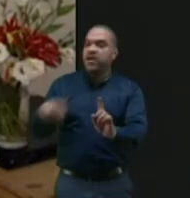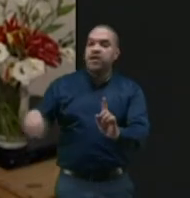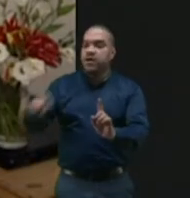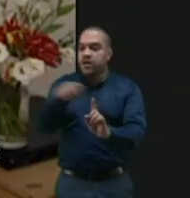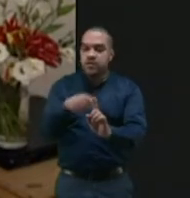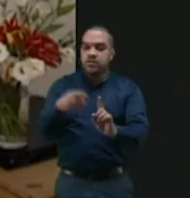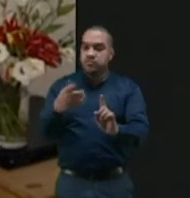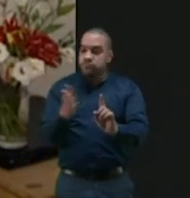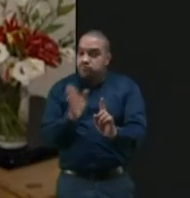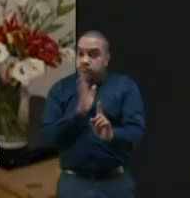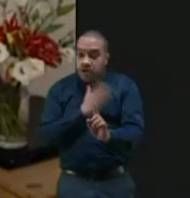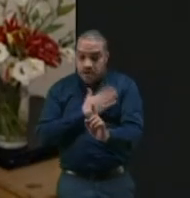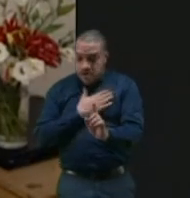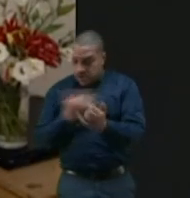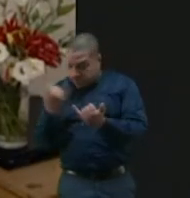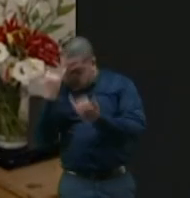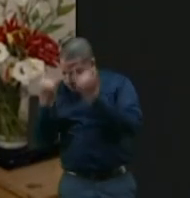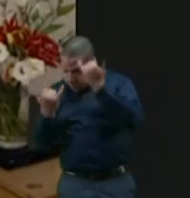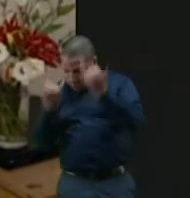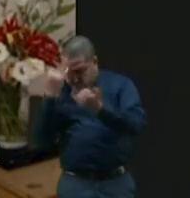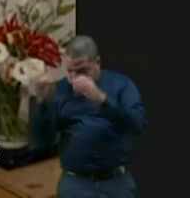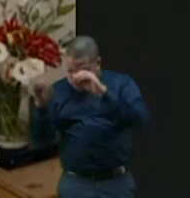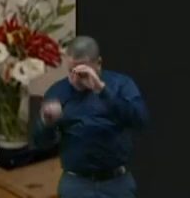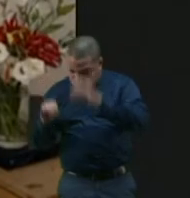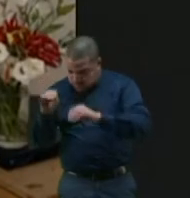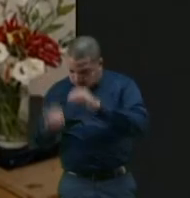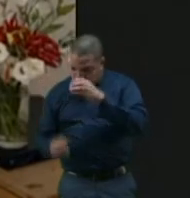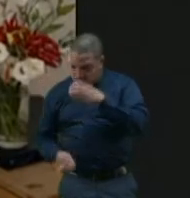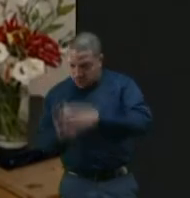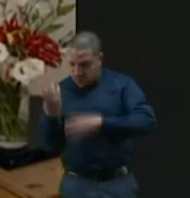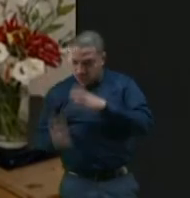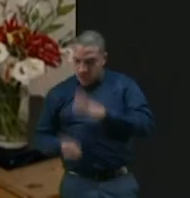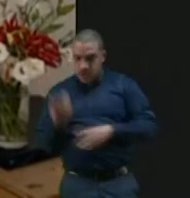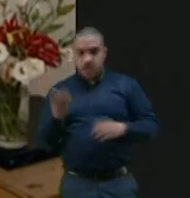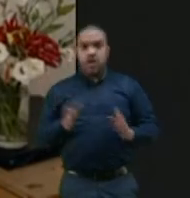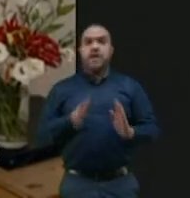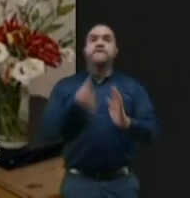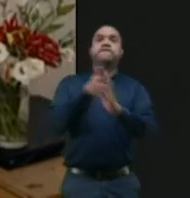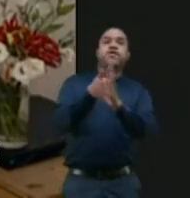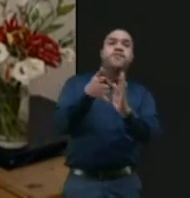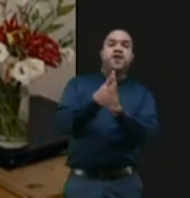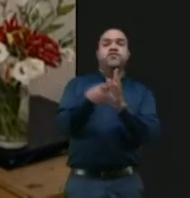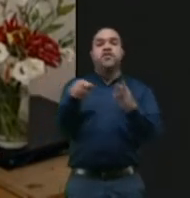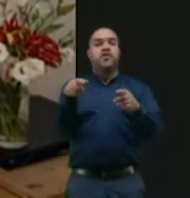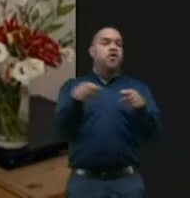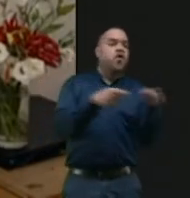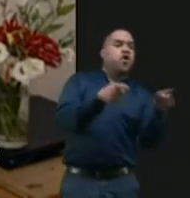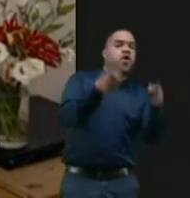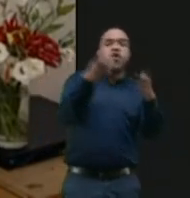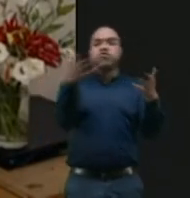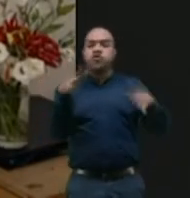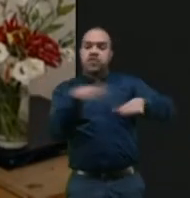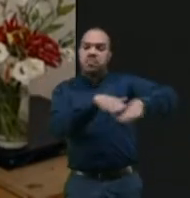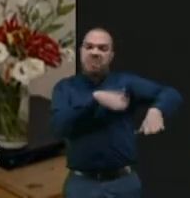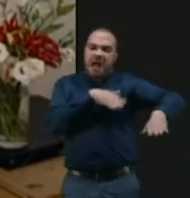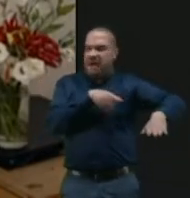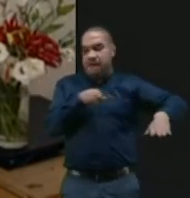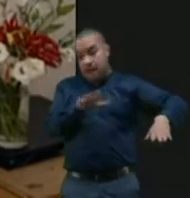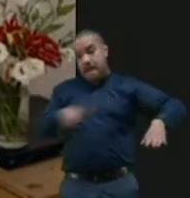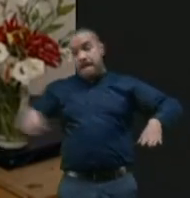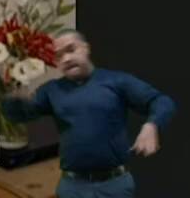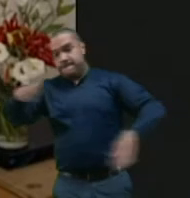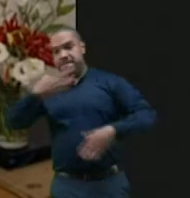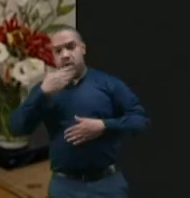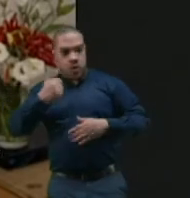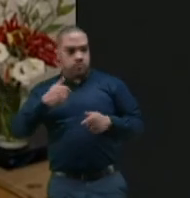aplicación. No únicamente datos e información de tráfico. Las carreteras mismas, los mapas